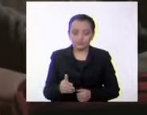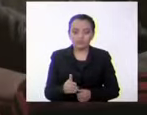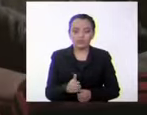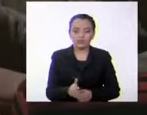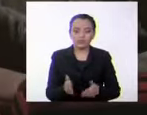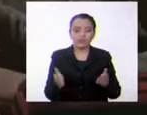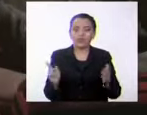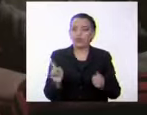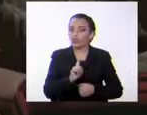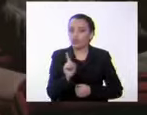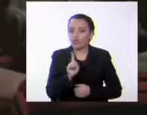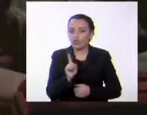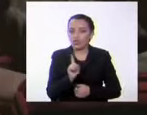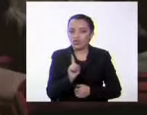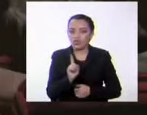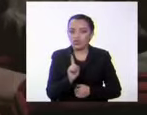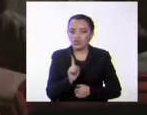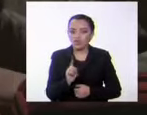son...